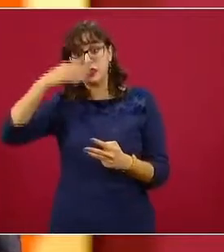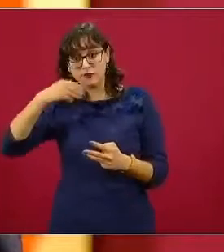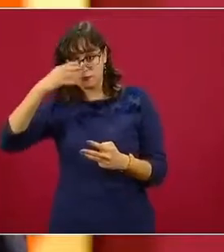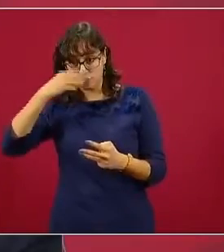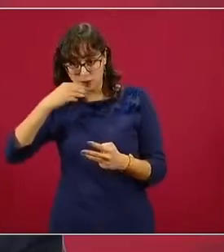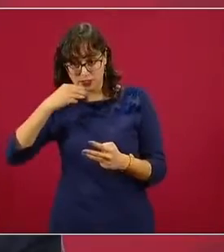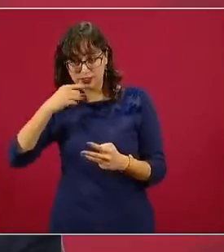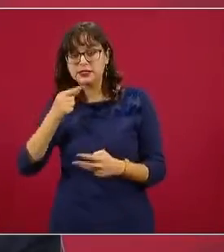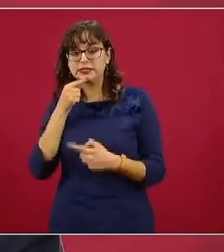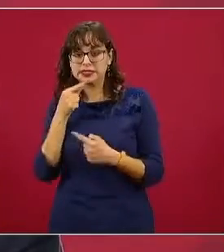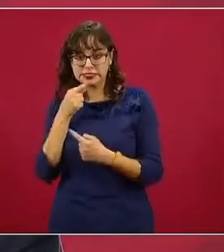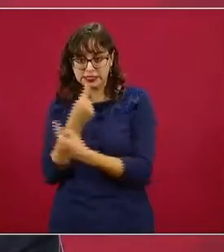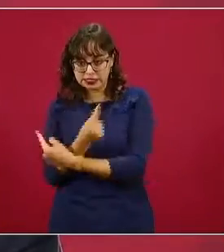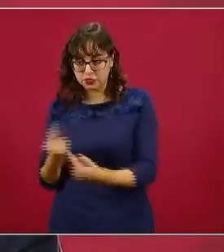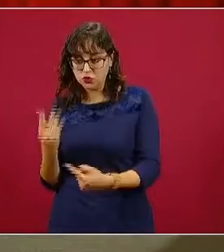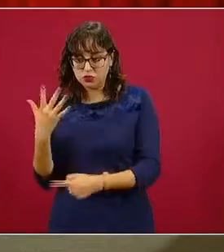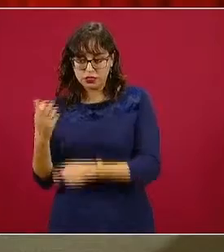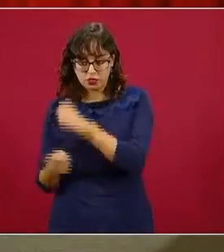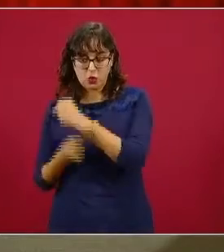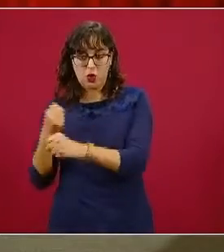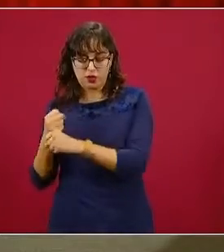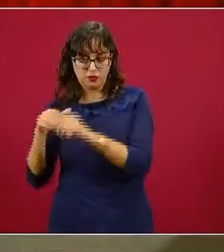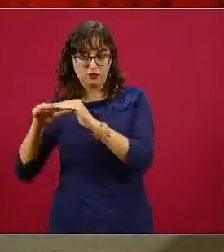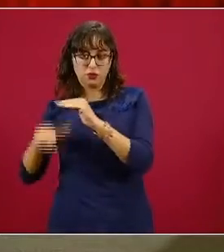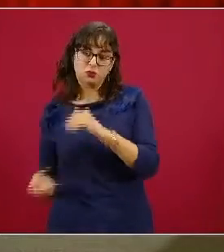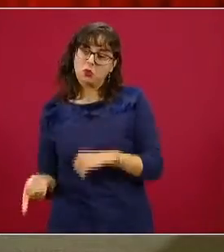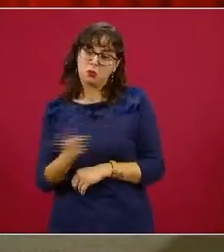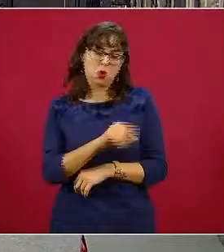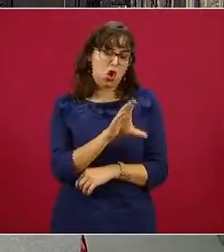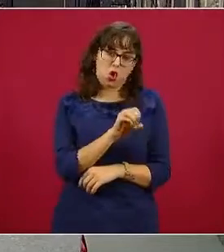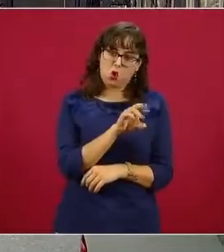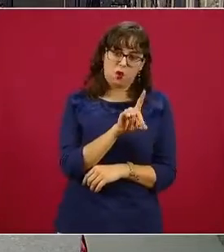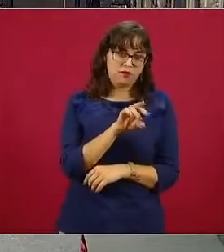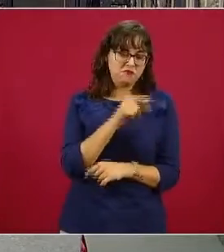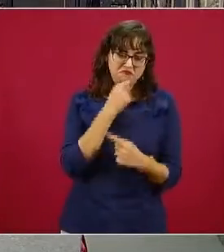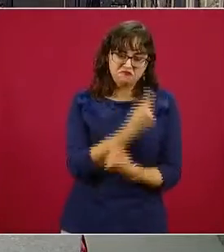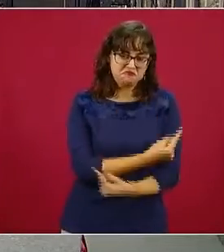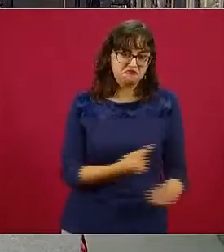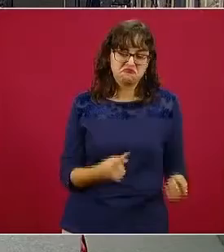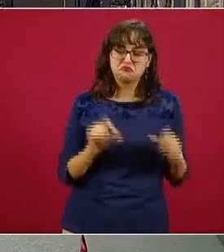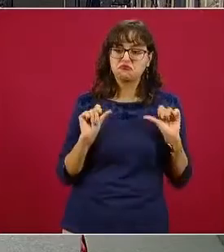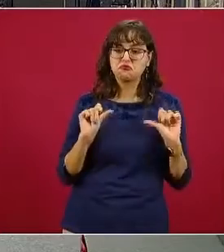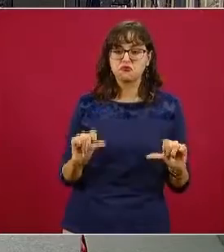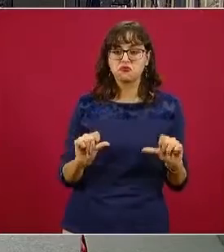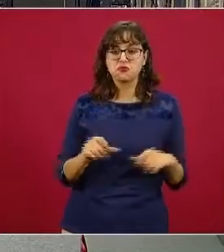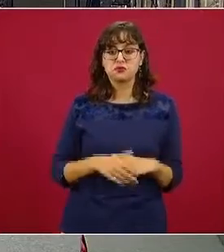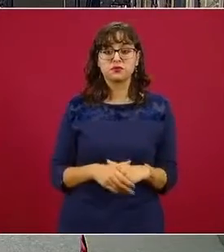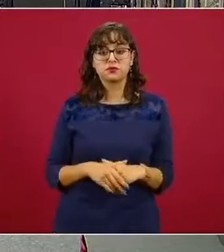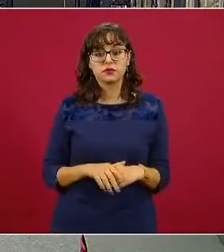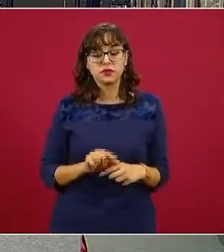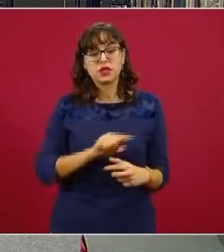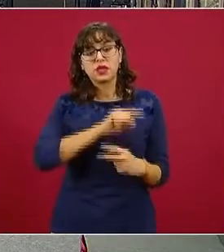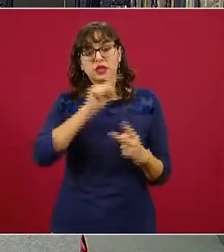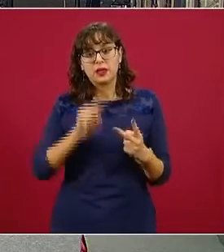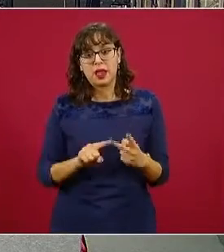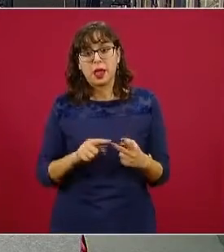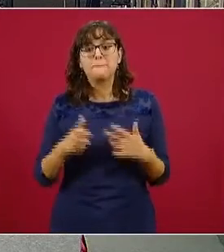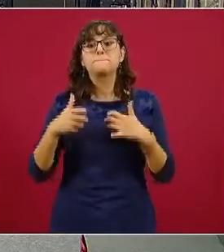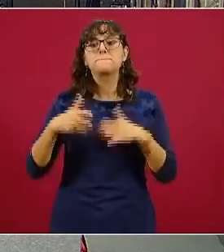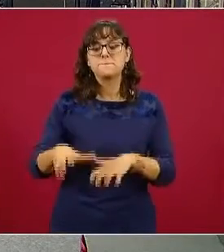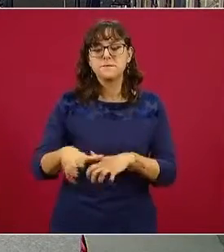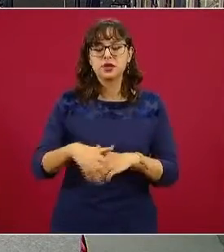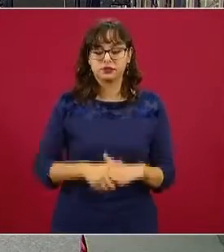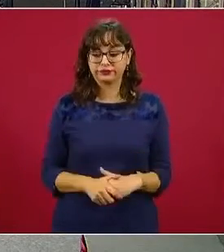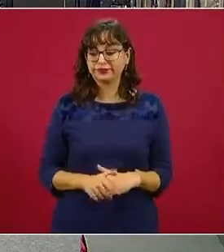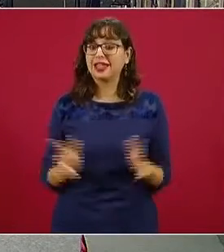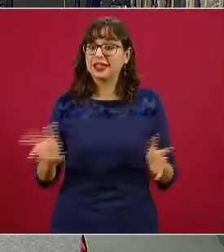COVID, niños menores de 5 años. Gracias. Ángel, por favor. Y su segunda pregunta era de una marcha.